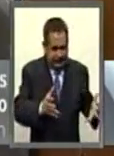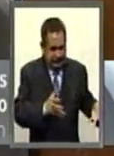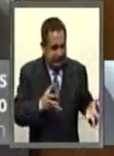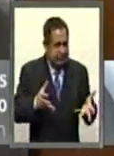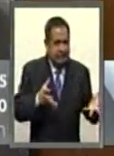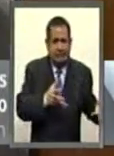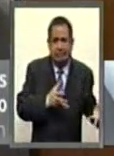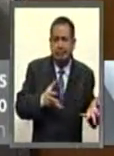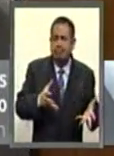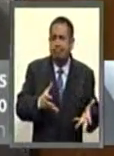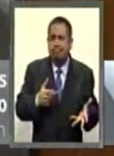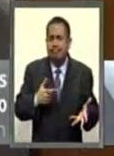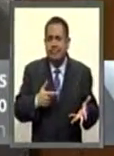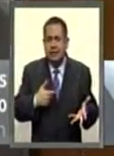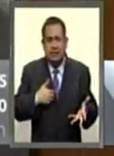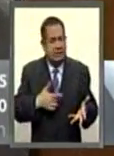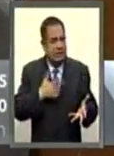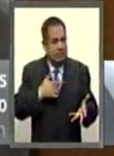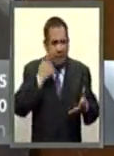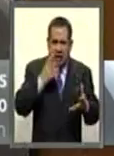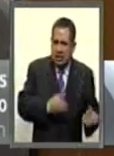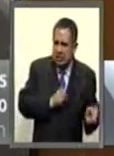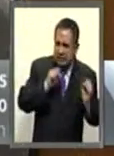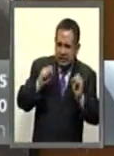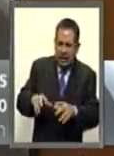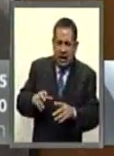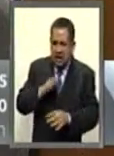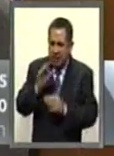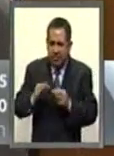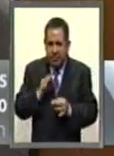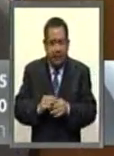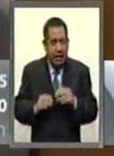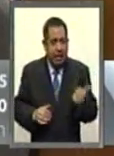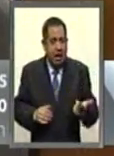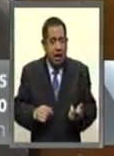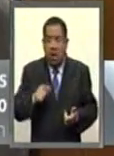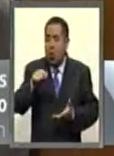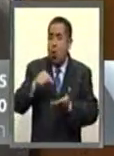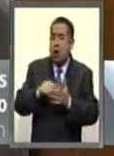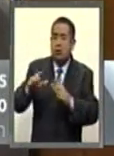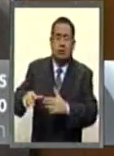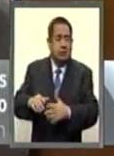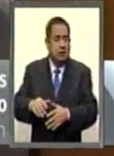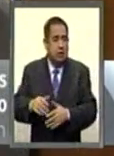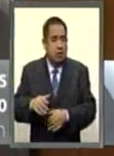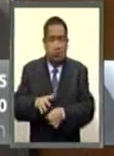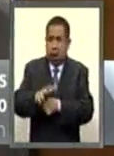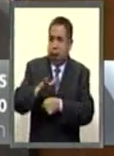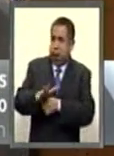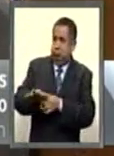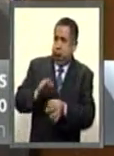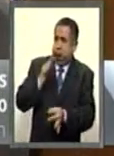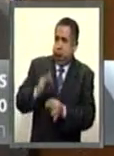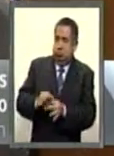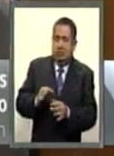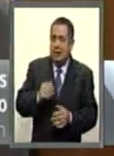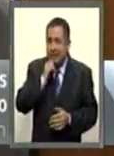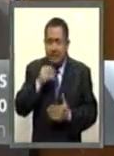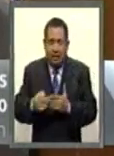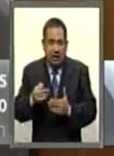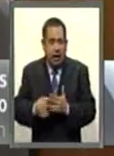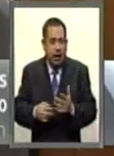terminado de ser eficientes, que los propios centros de acopio no sean suficientes. Por